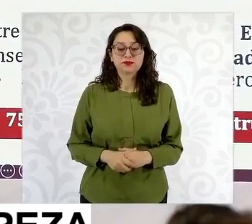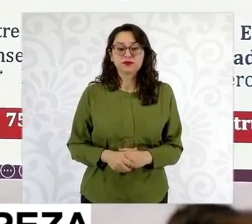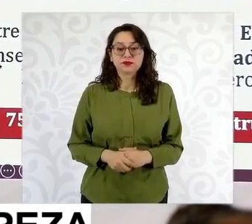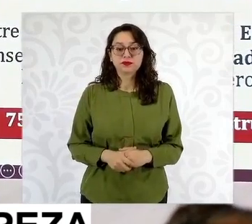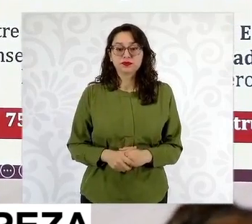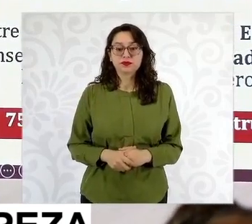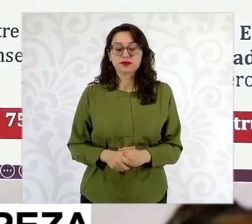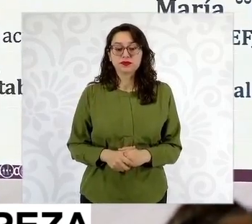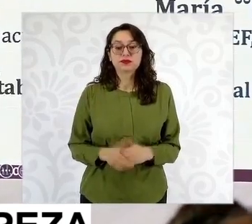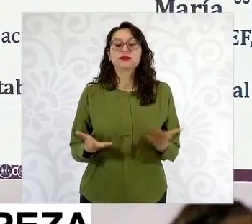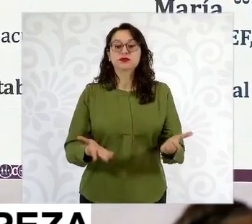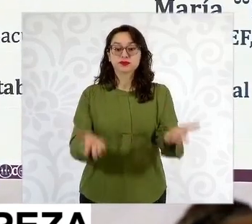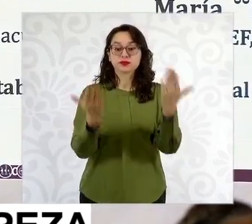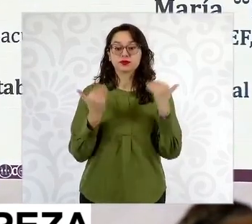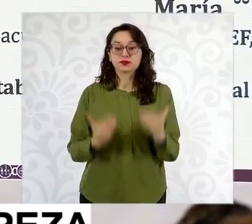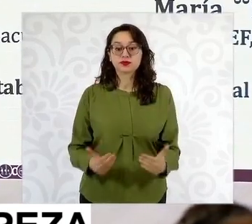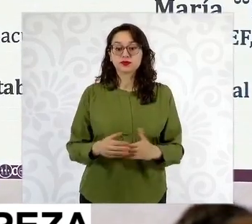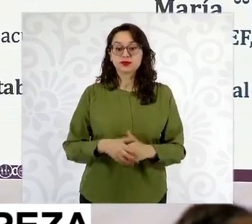favor.